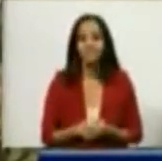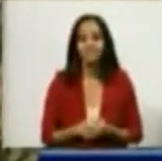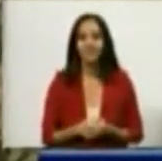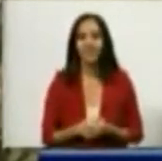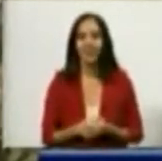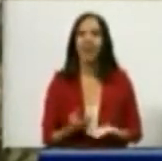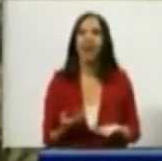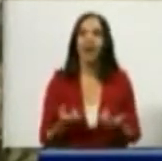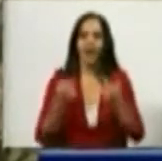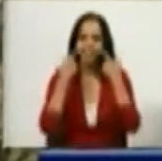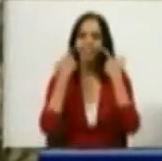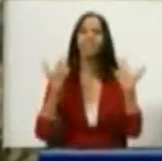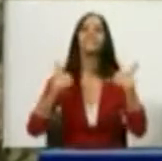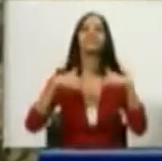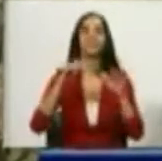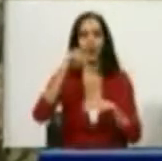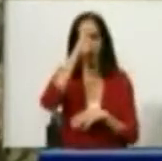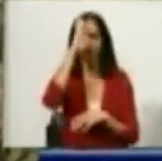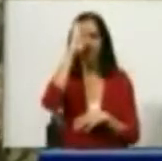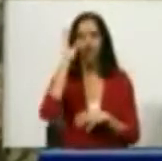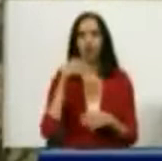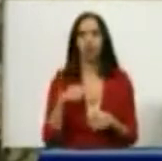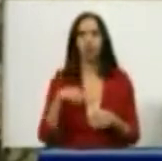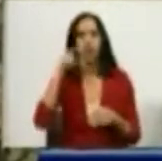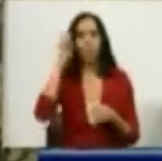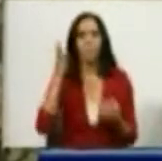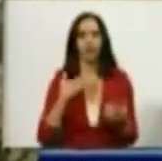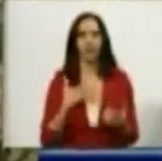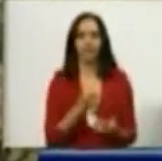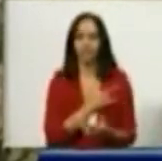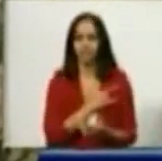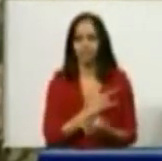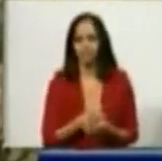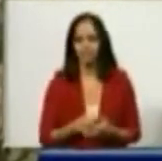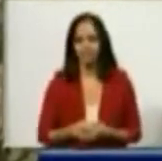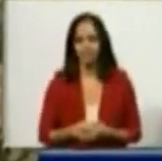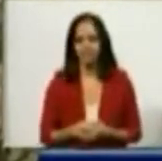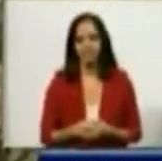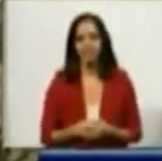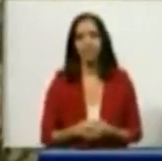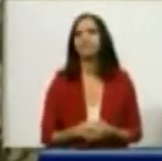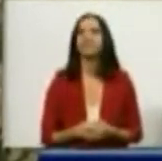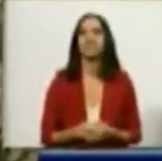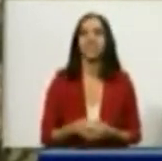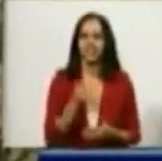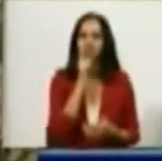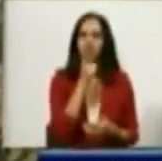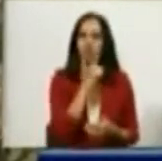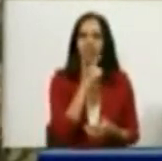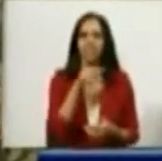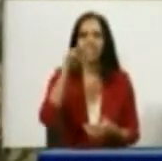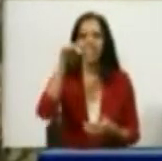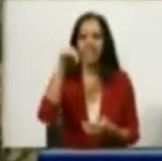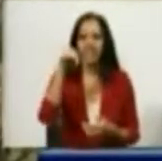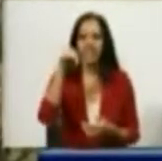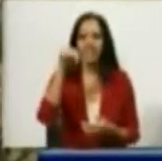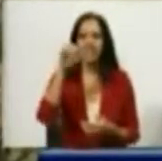habráse visto diosdado Dios mi querido gracias así tenía nombre de verdad eran